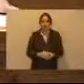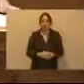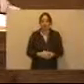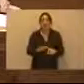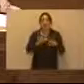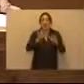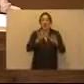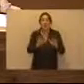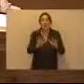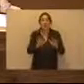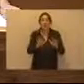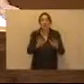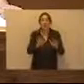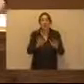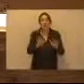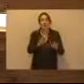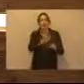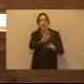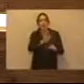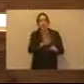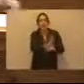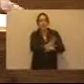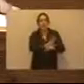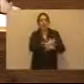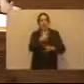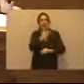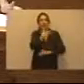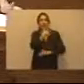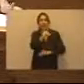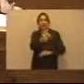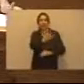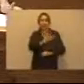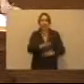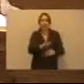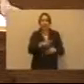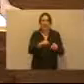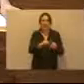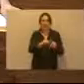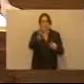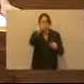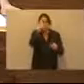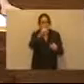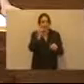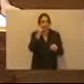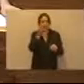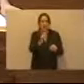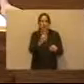Pero coa súa negación, a Consellería amosa non ter concencia de enfermedade. E